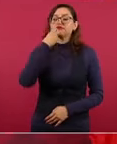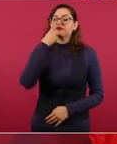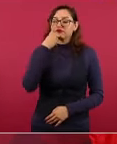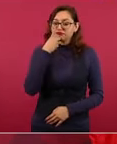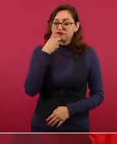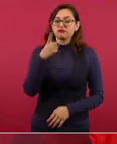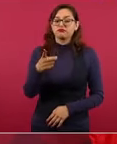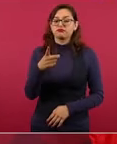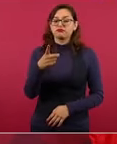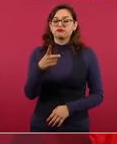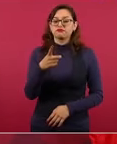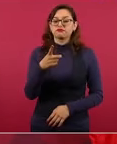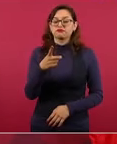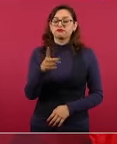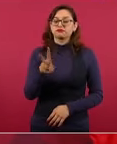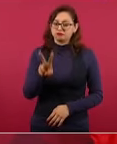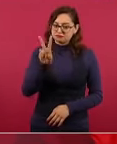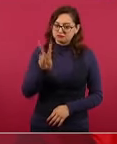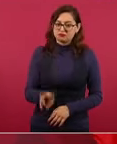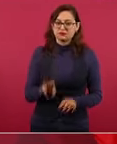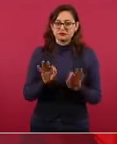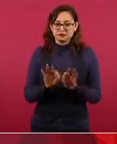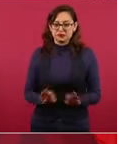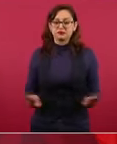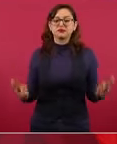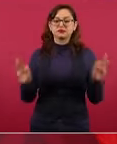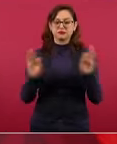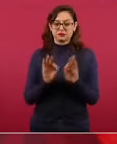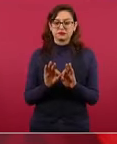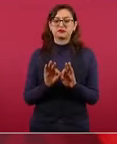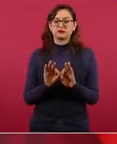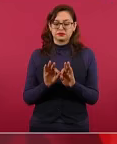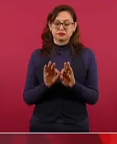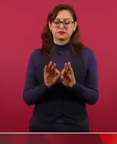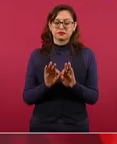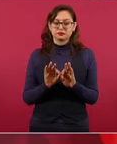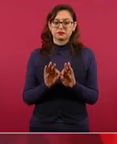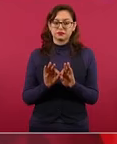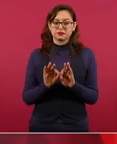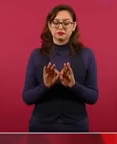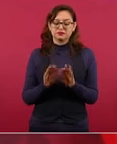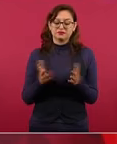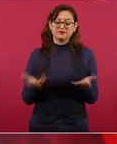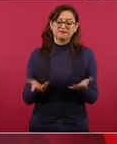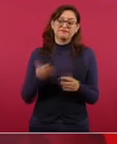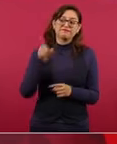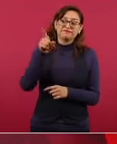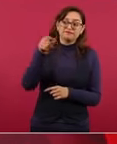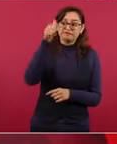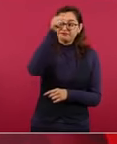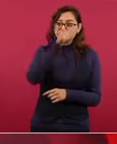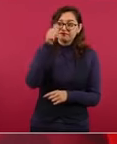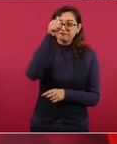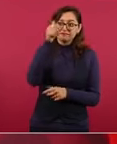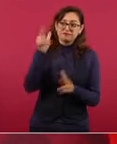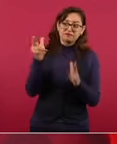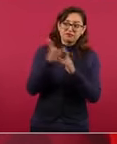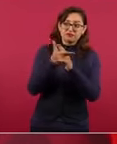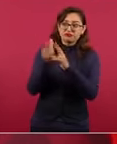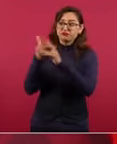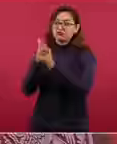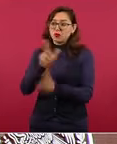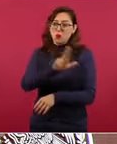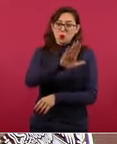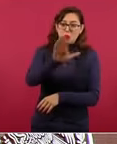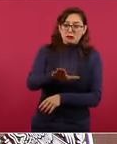importante claro que ahora que se dio este lamentable caso de los asesinatos